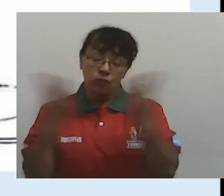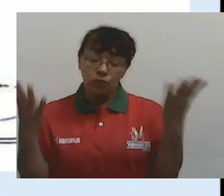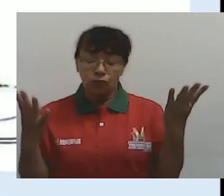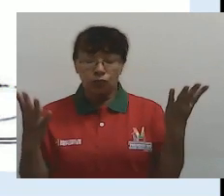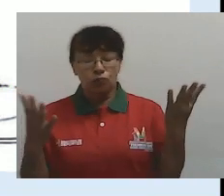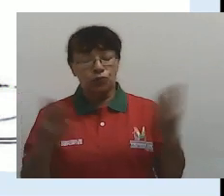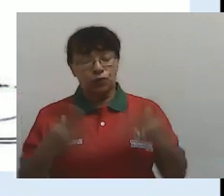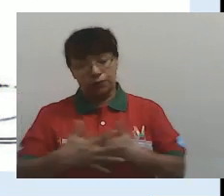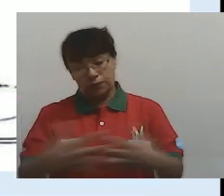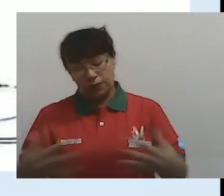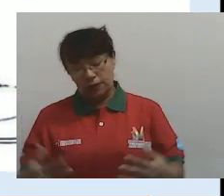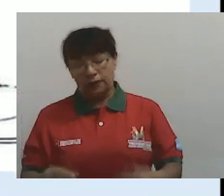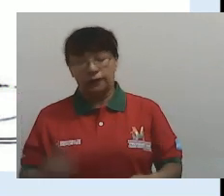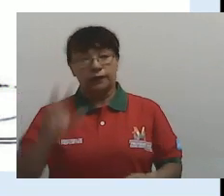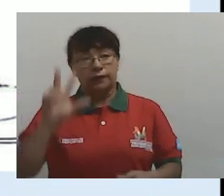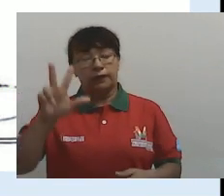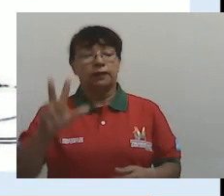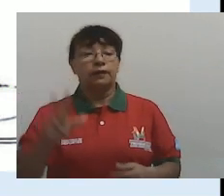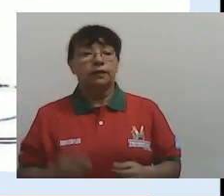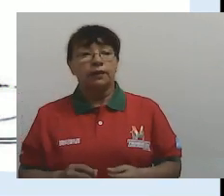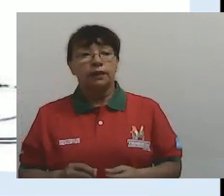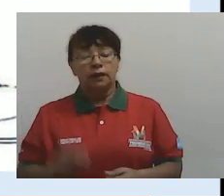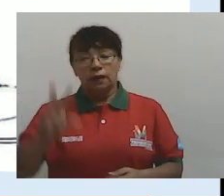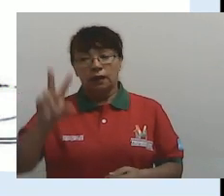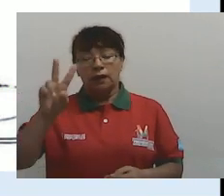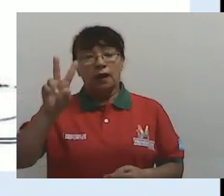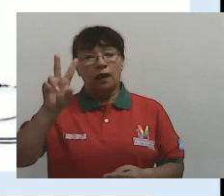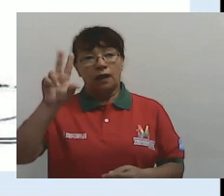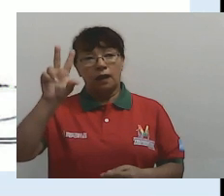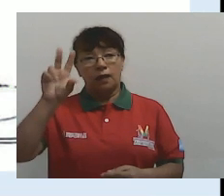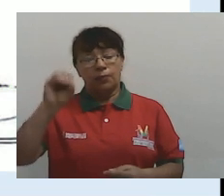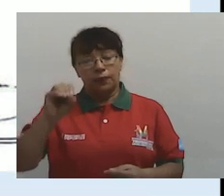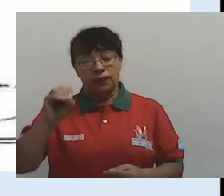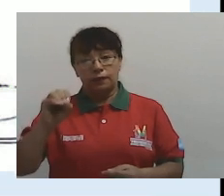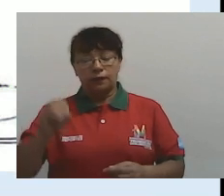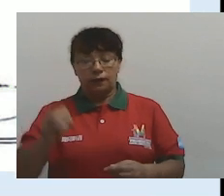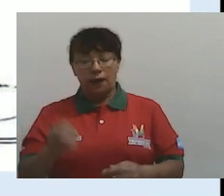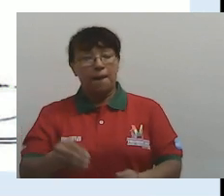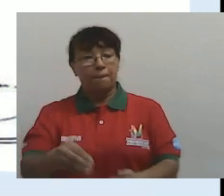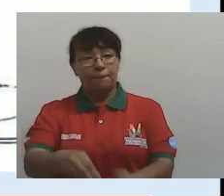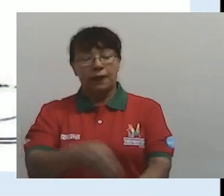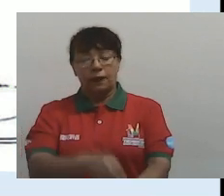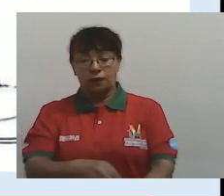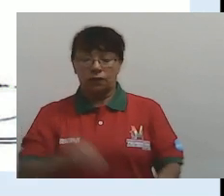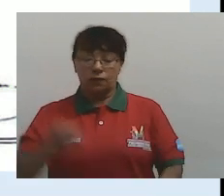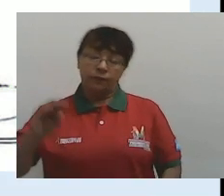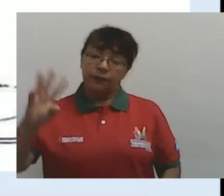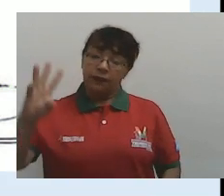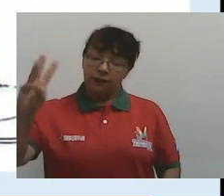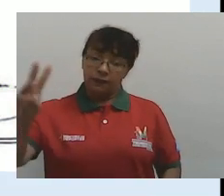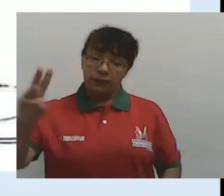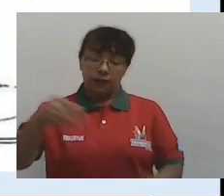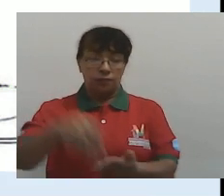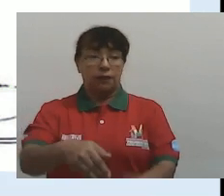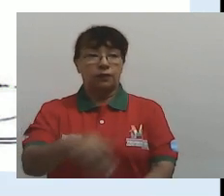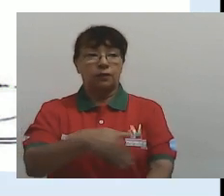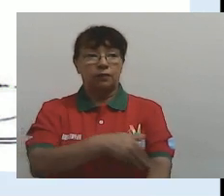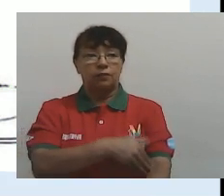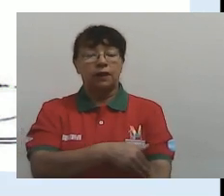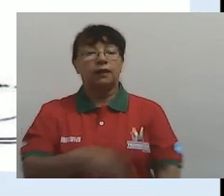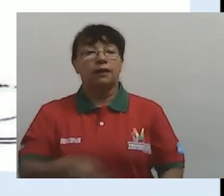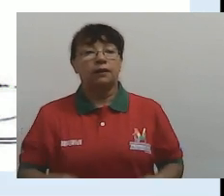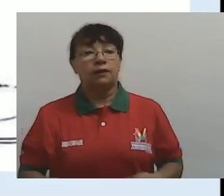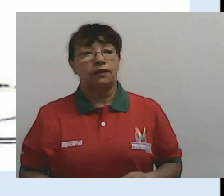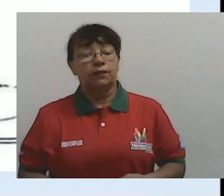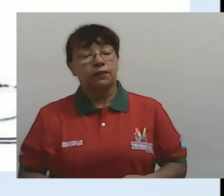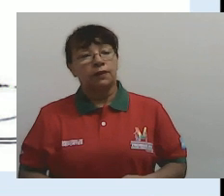de vallas? 3 vallas. A los 20 metros va una valla, 6 metros y medio adelante y 6